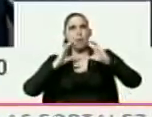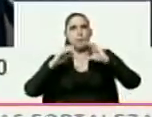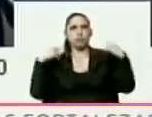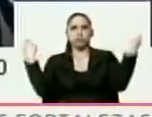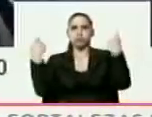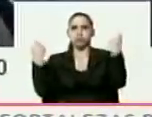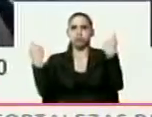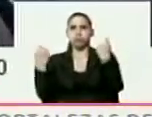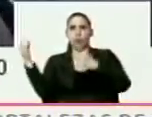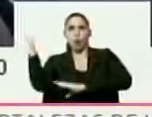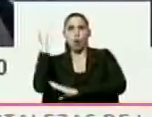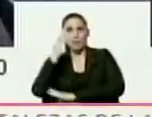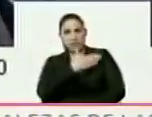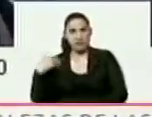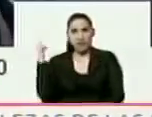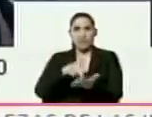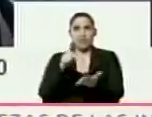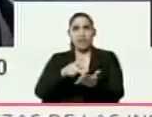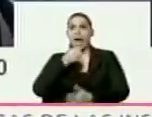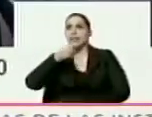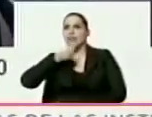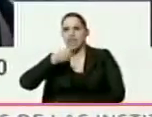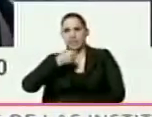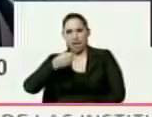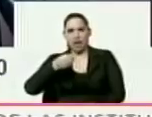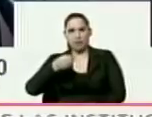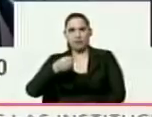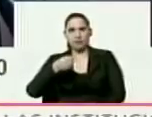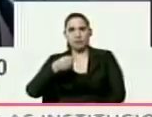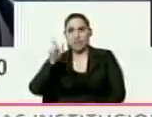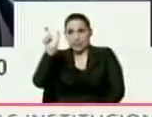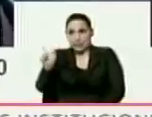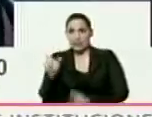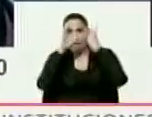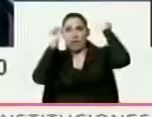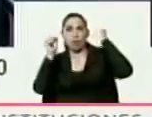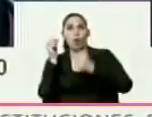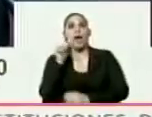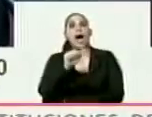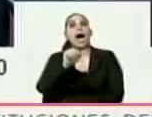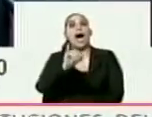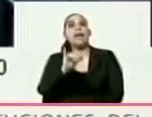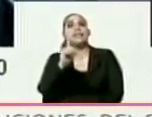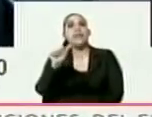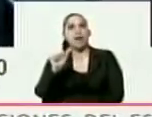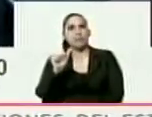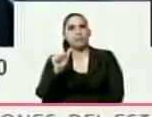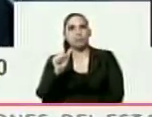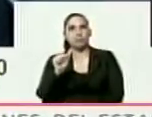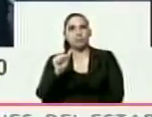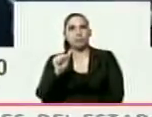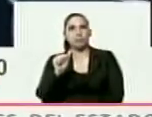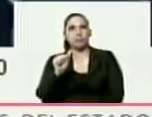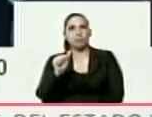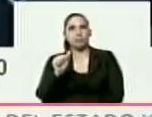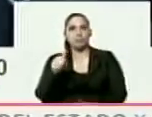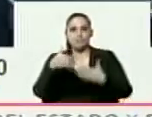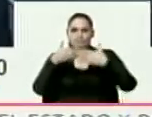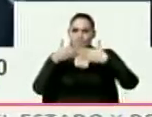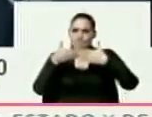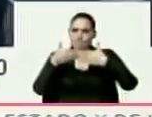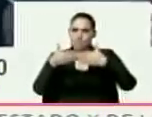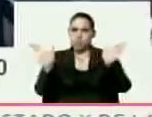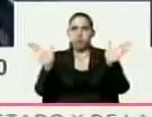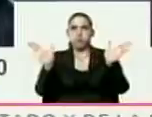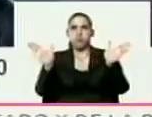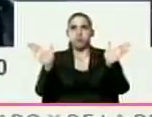venir a entrevistar a la senadora Aída Merlano, que están las puertas